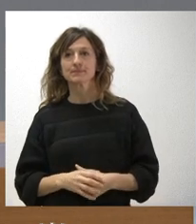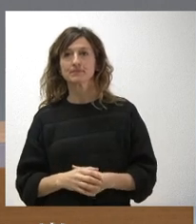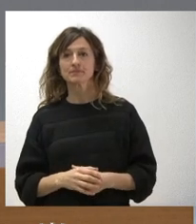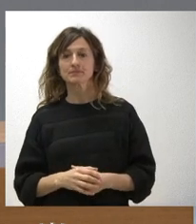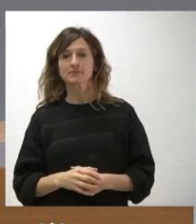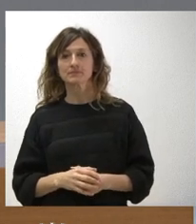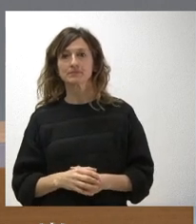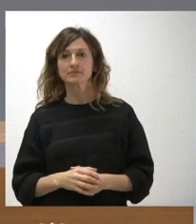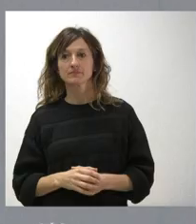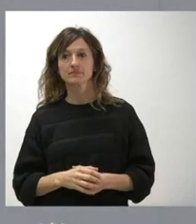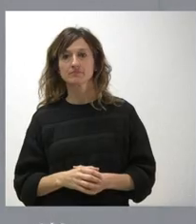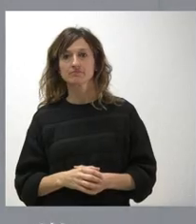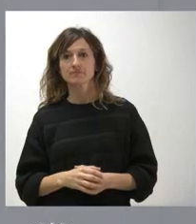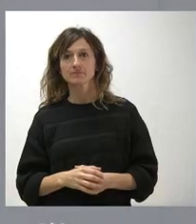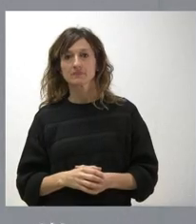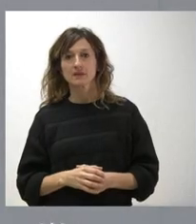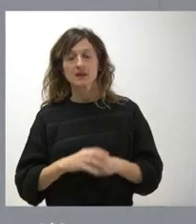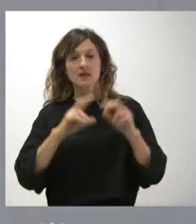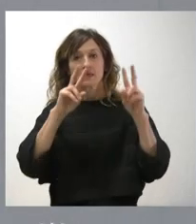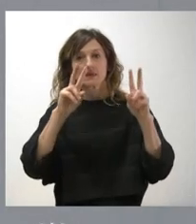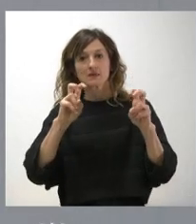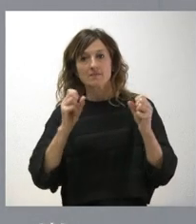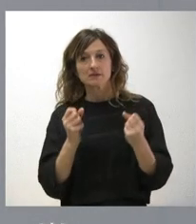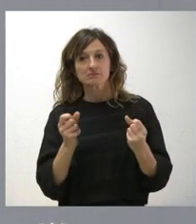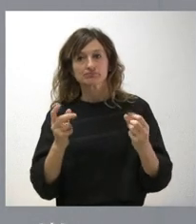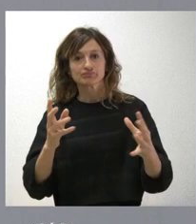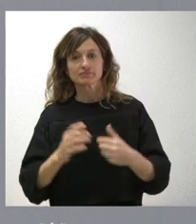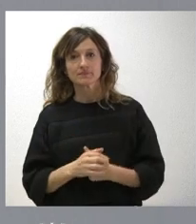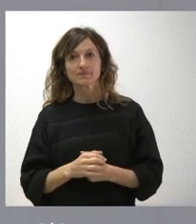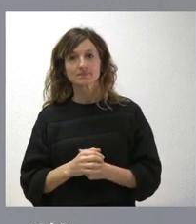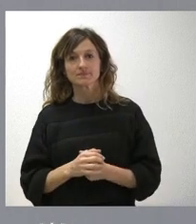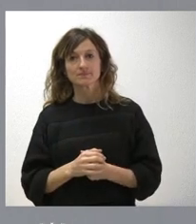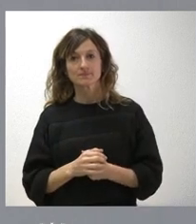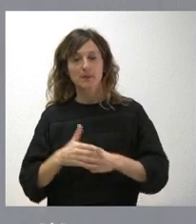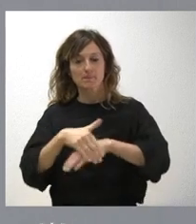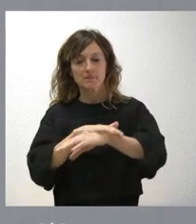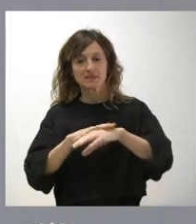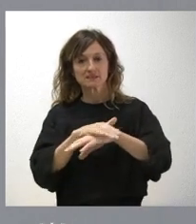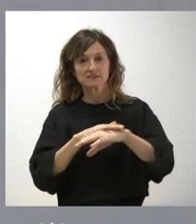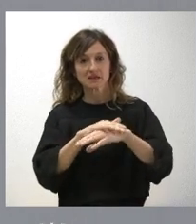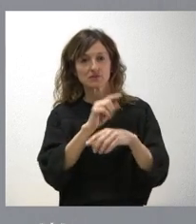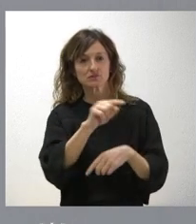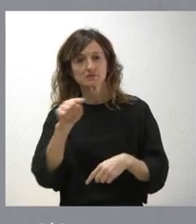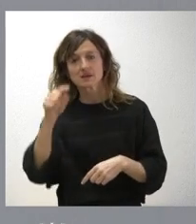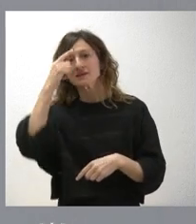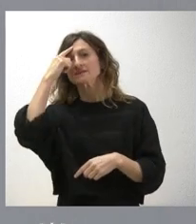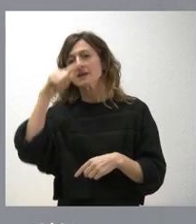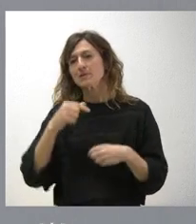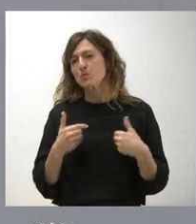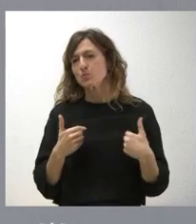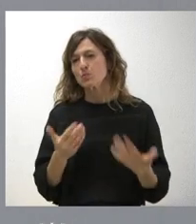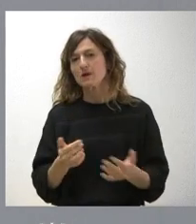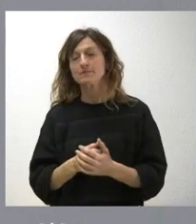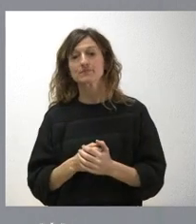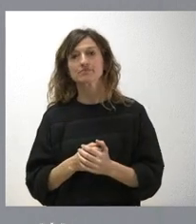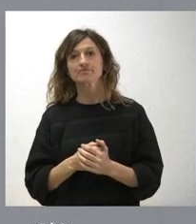Gracias pues son varios los asuntos si cogiéramos cada uno de los ministerios seguro que ustedes serían capaces de identar Cuáles son porque ya les